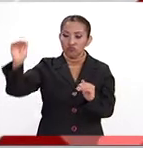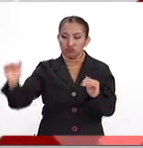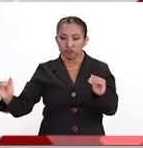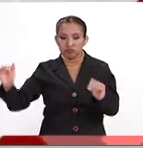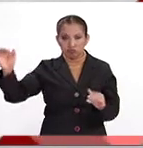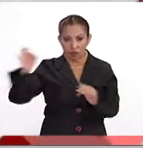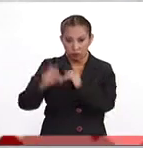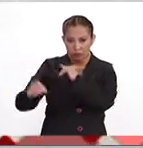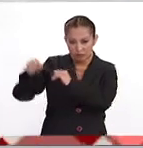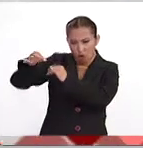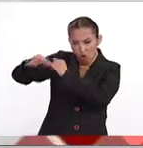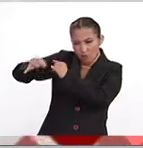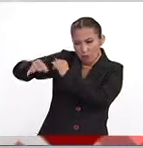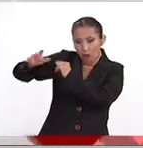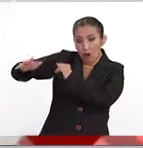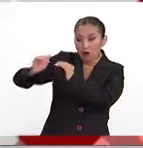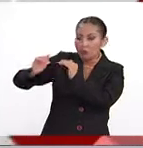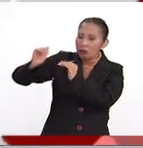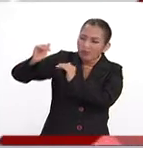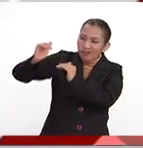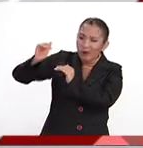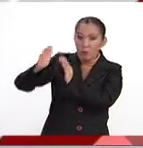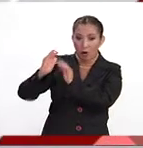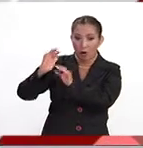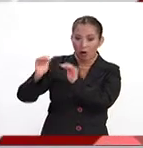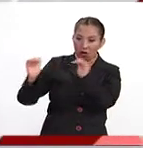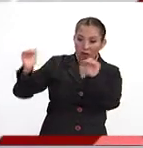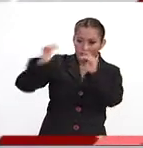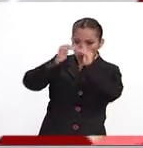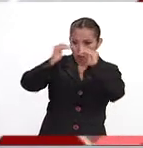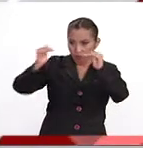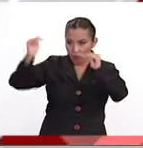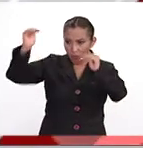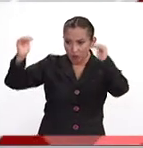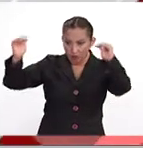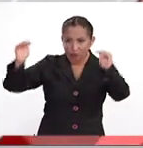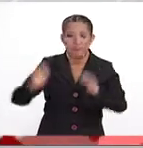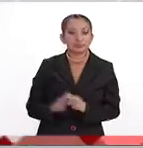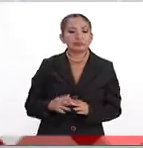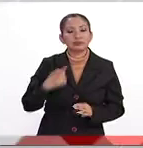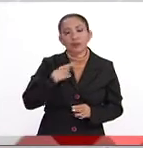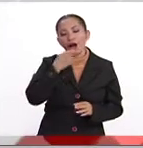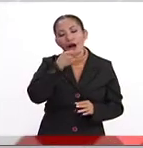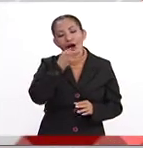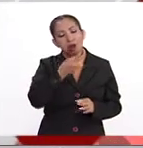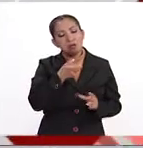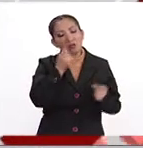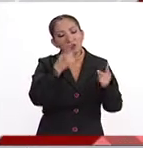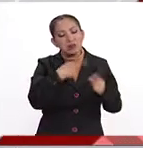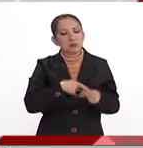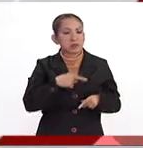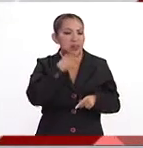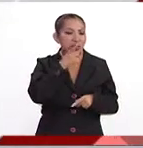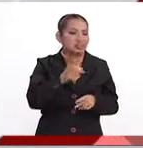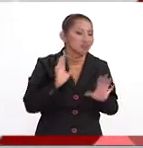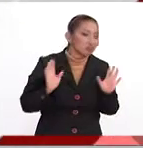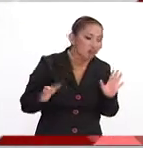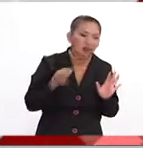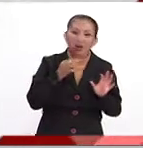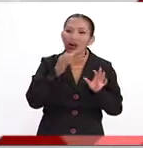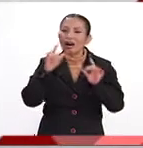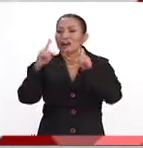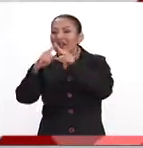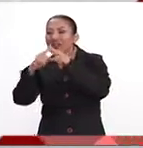este último registro no es el más alto, es de los más altos. Hay quien argumentaría que tiene que ver alguna campaña que ha